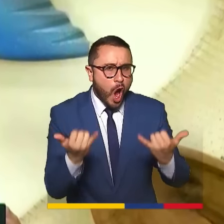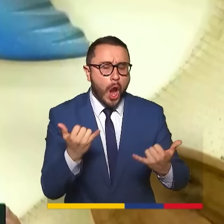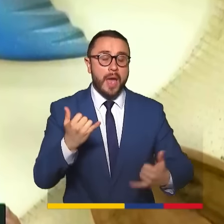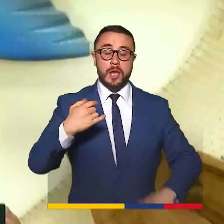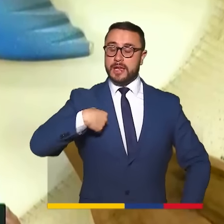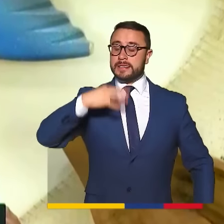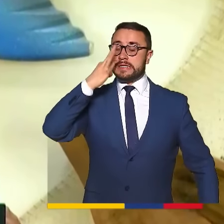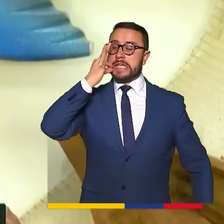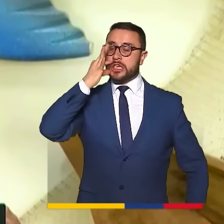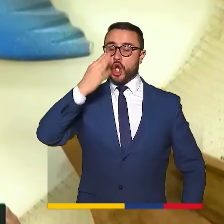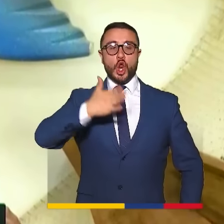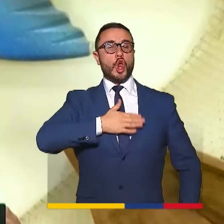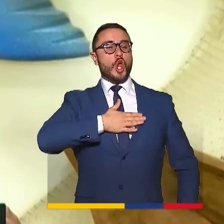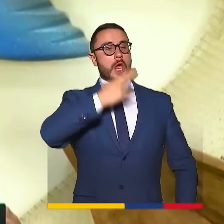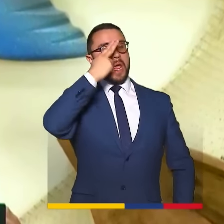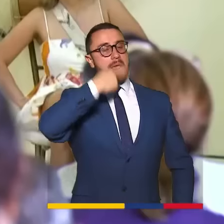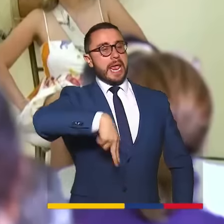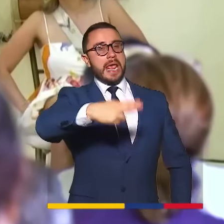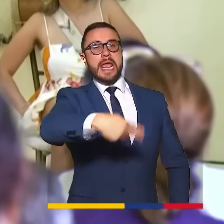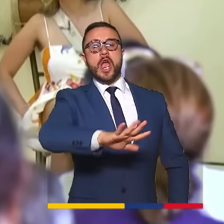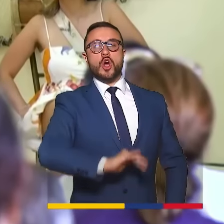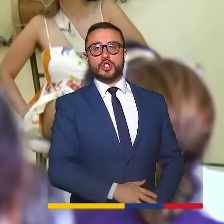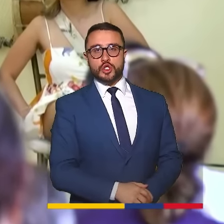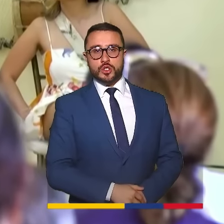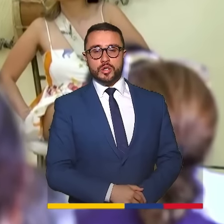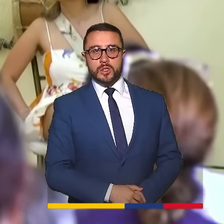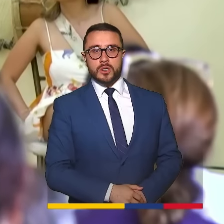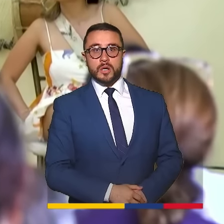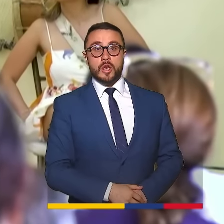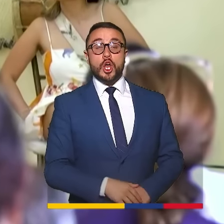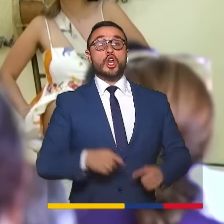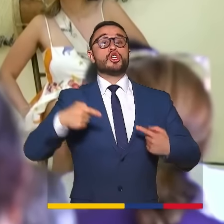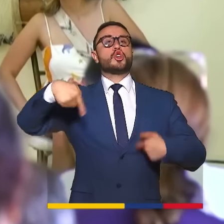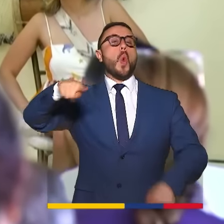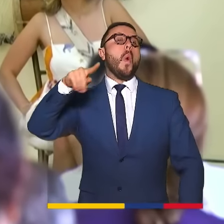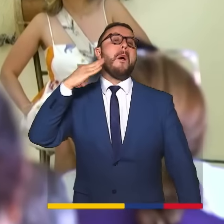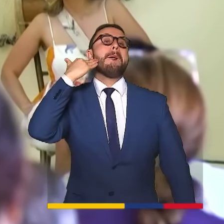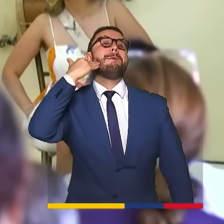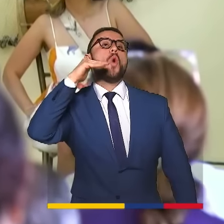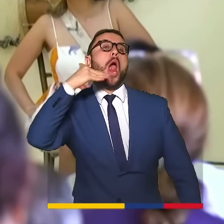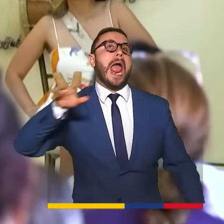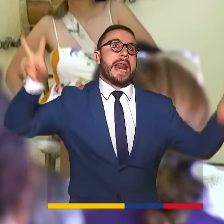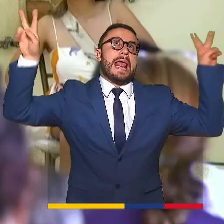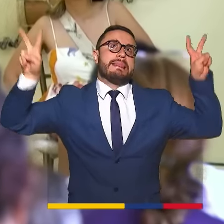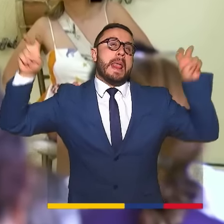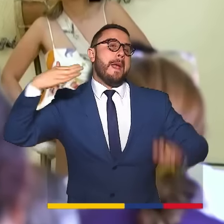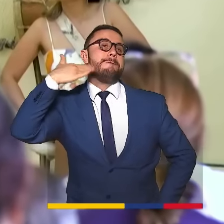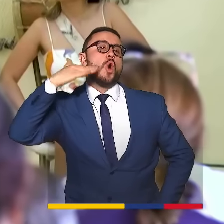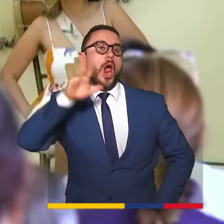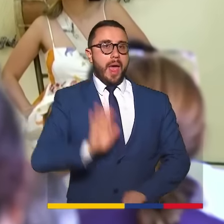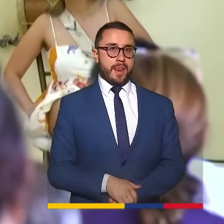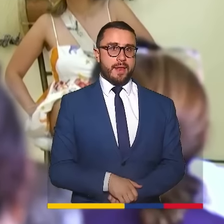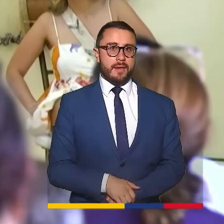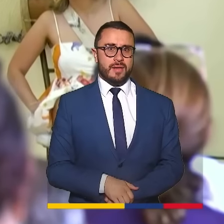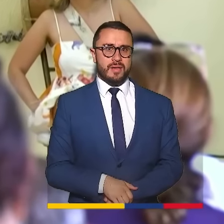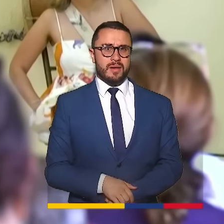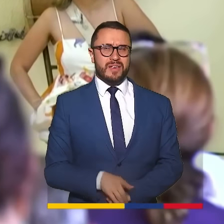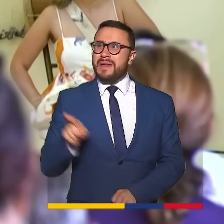hijos, sobre su, entre comillas, mujer, sobre la mujer de Colombia.